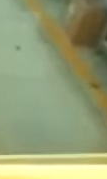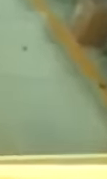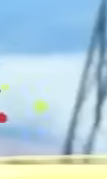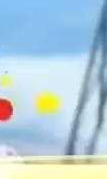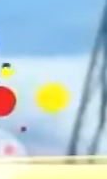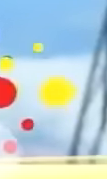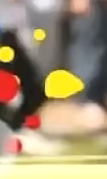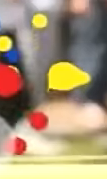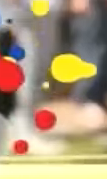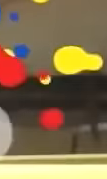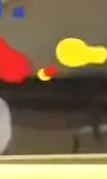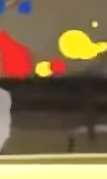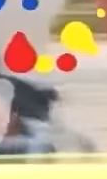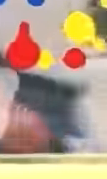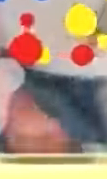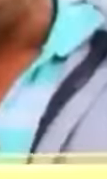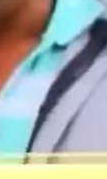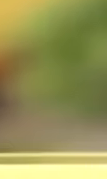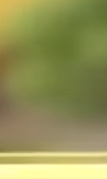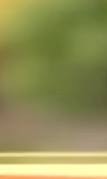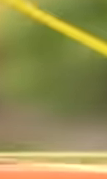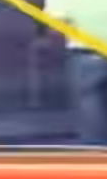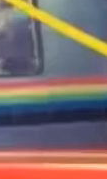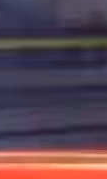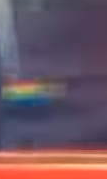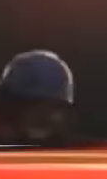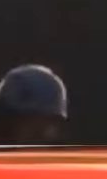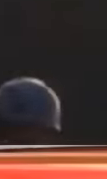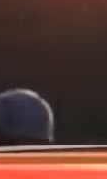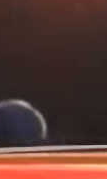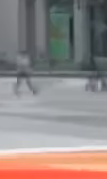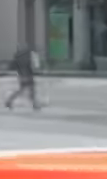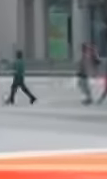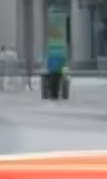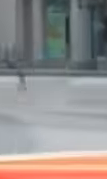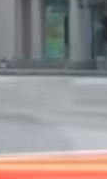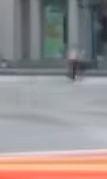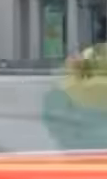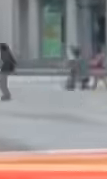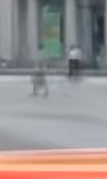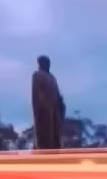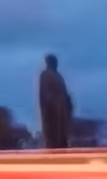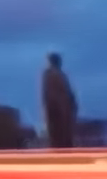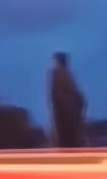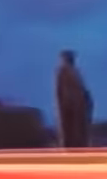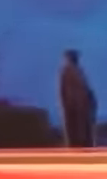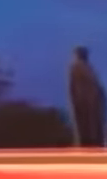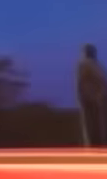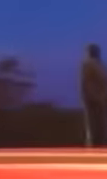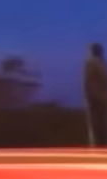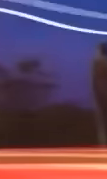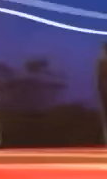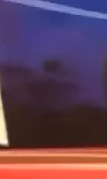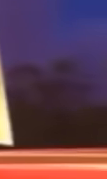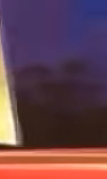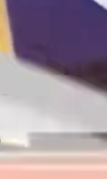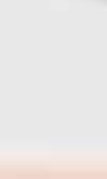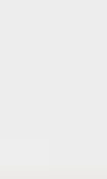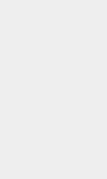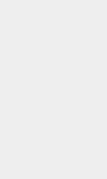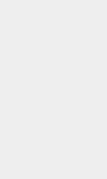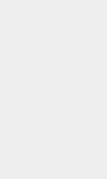Bienvenidos y bienvenidas. A continuación, una transmisión conjunta de radio y televisión por su derecho a